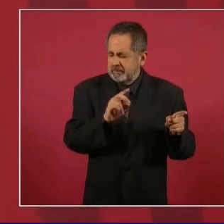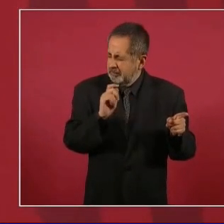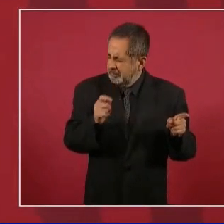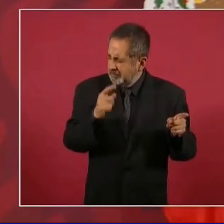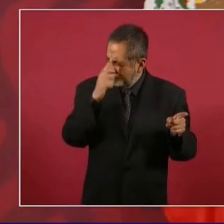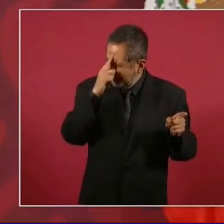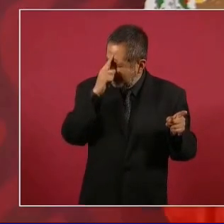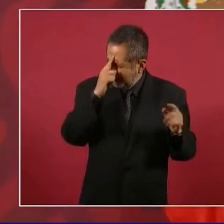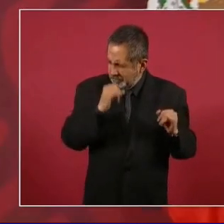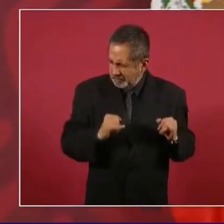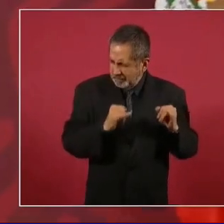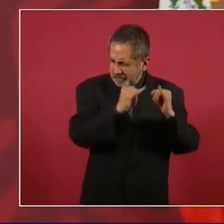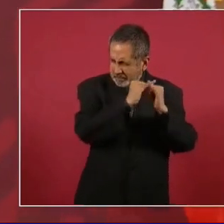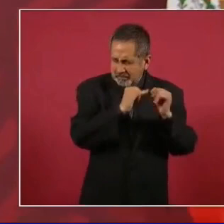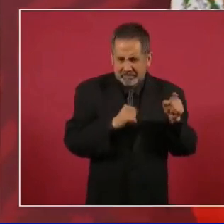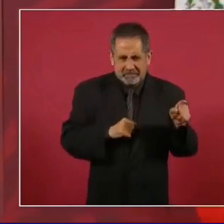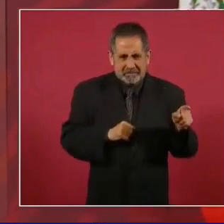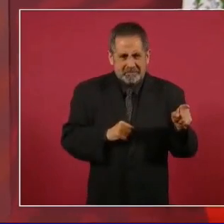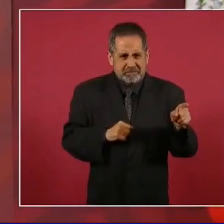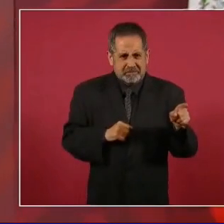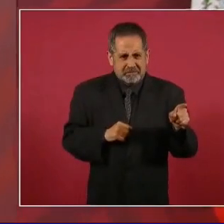de un instituto